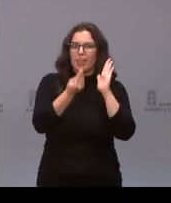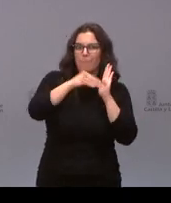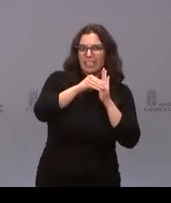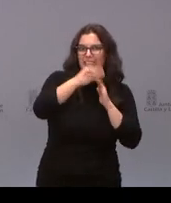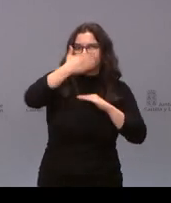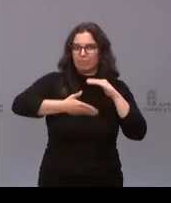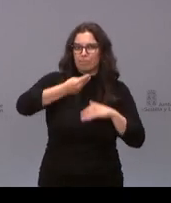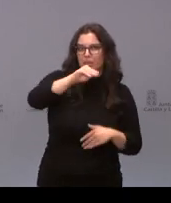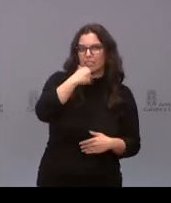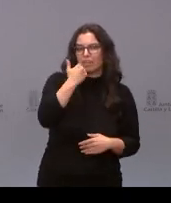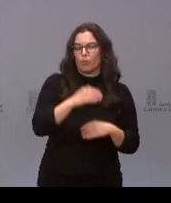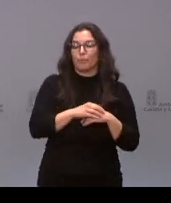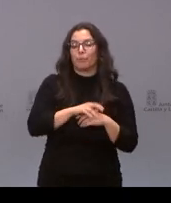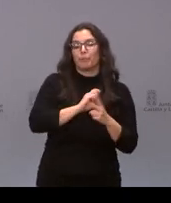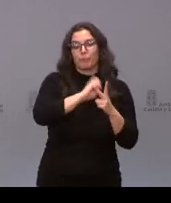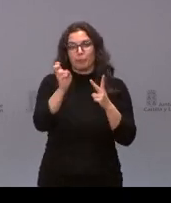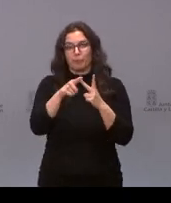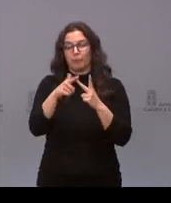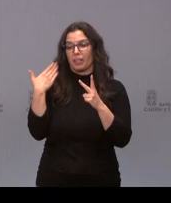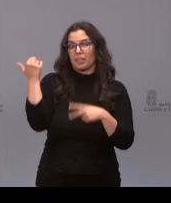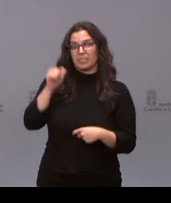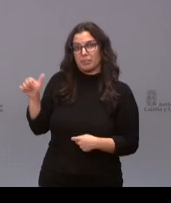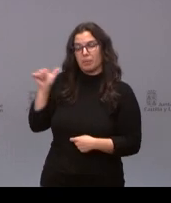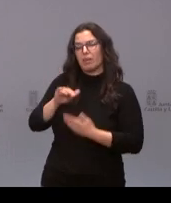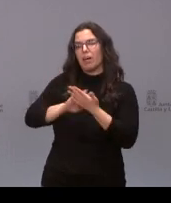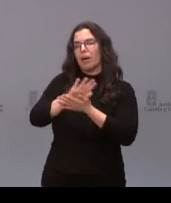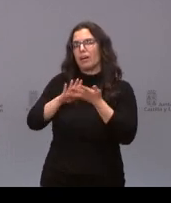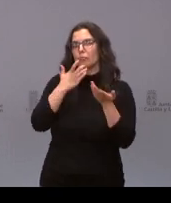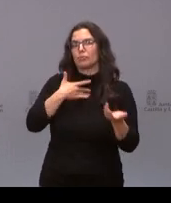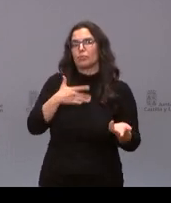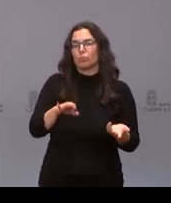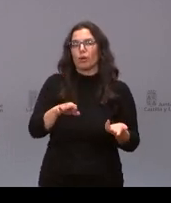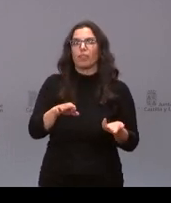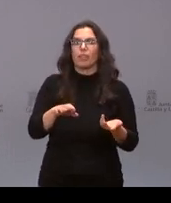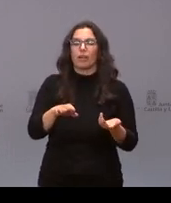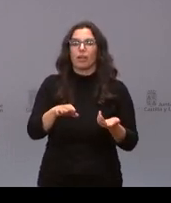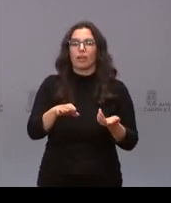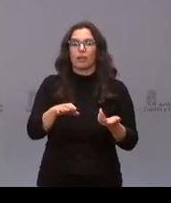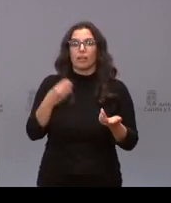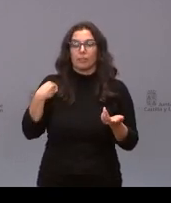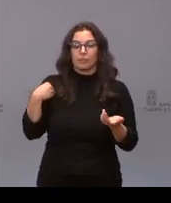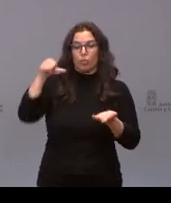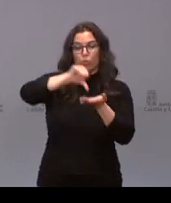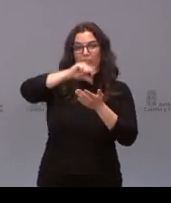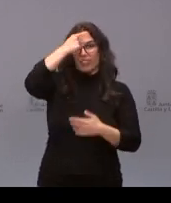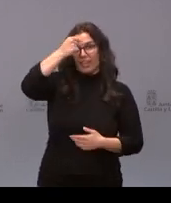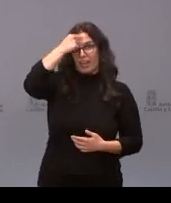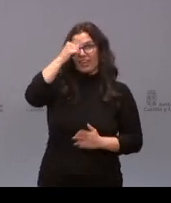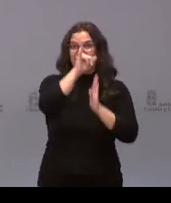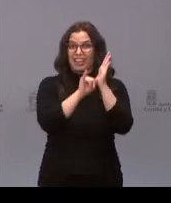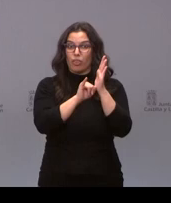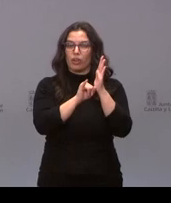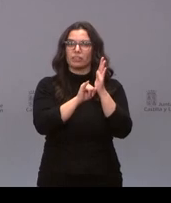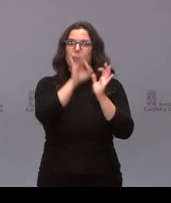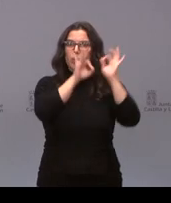y por otro lado hablamos hace una semana sobre la posibilidad de analizar bajar ávila de nivel de riesgos o en los indicadores me ha parecido